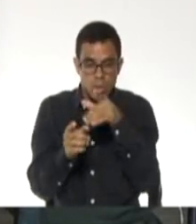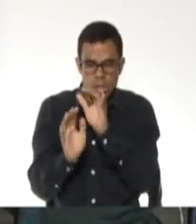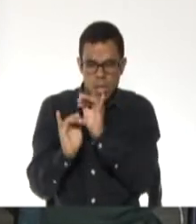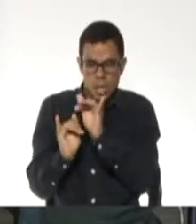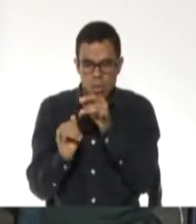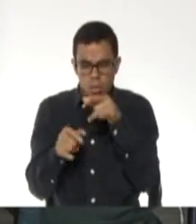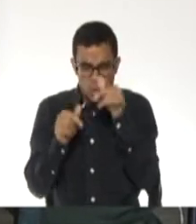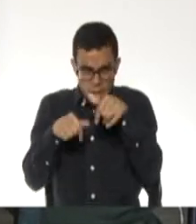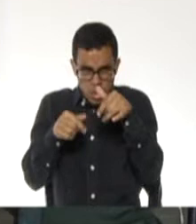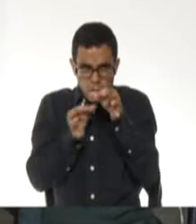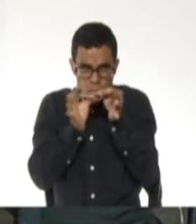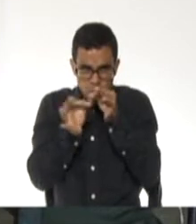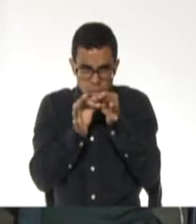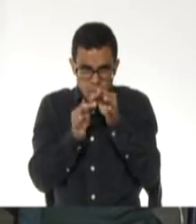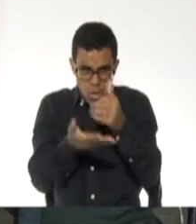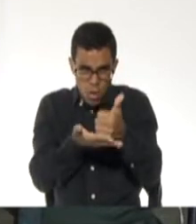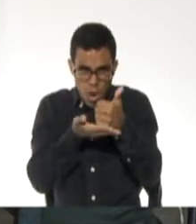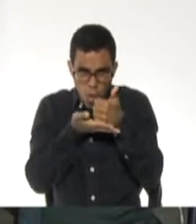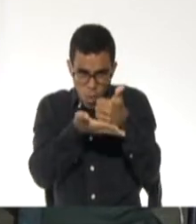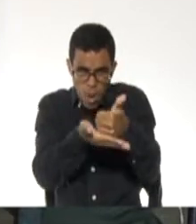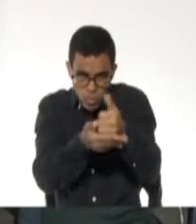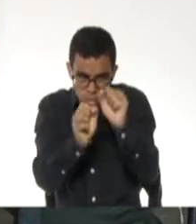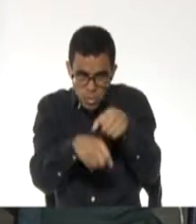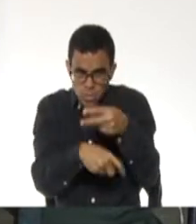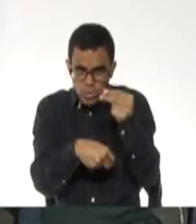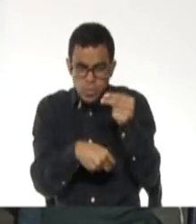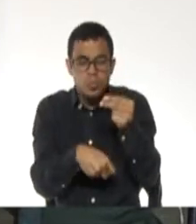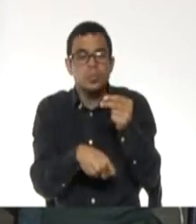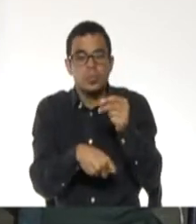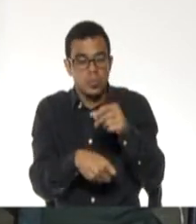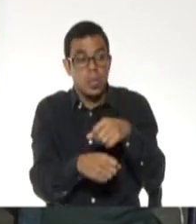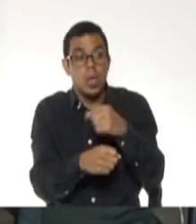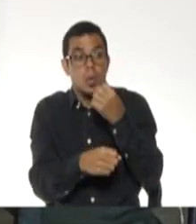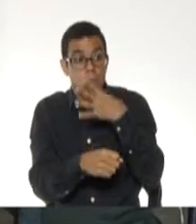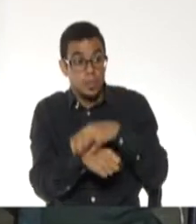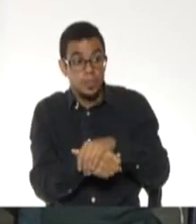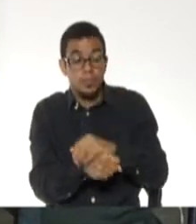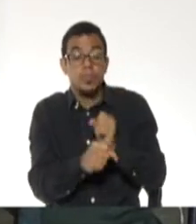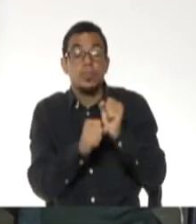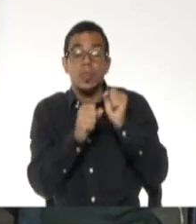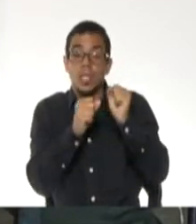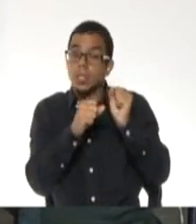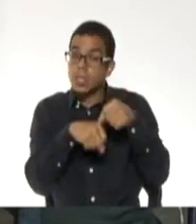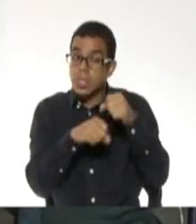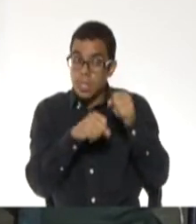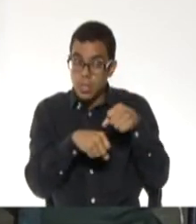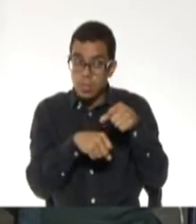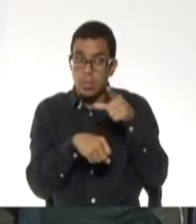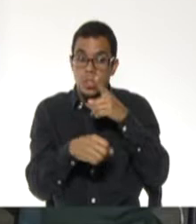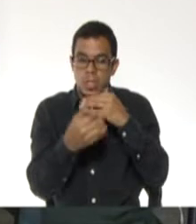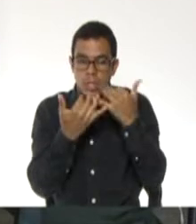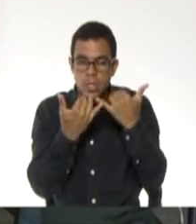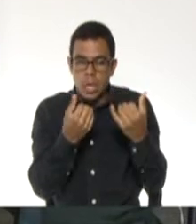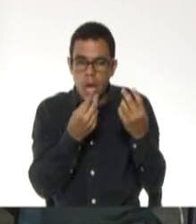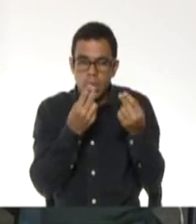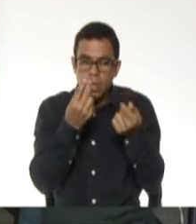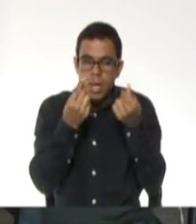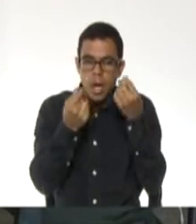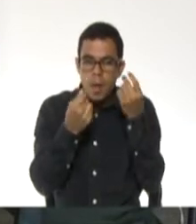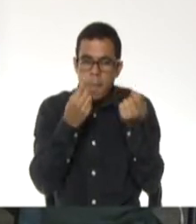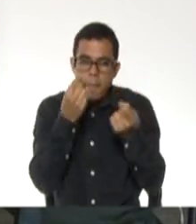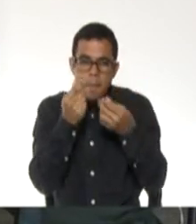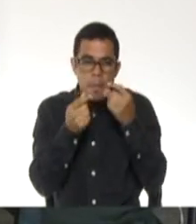Claro, una vez que ellos tengan ya las demostraciones y hayan adquirido la habilidad y la destreza